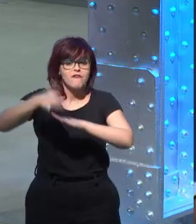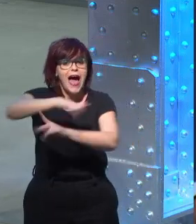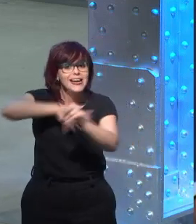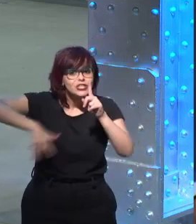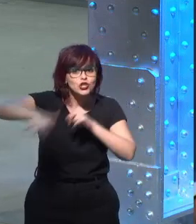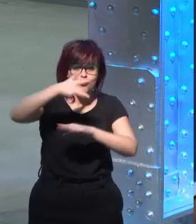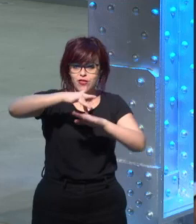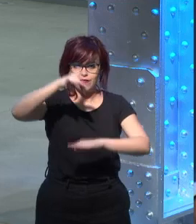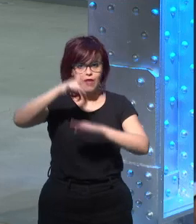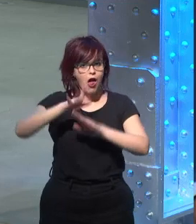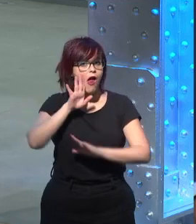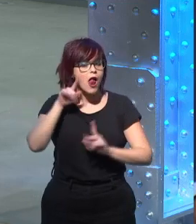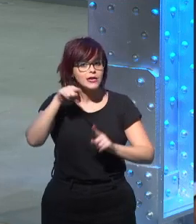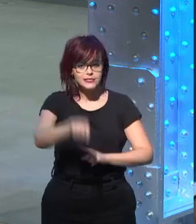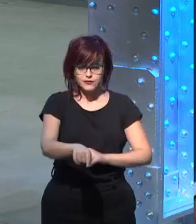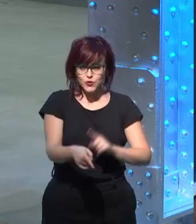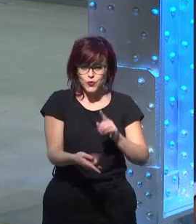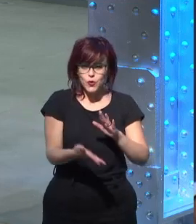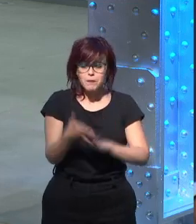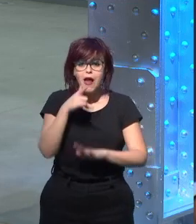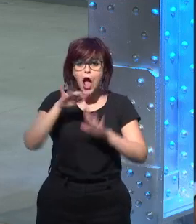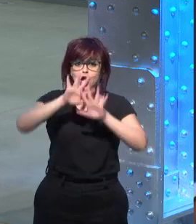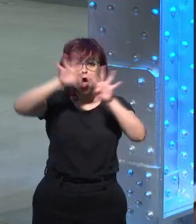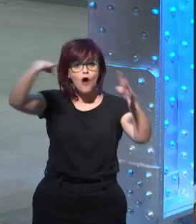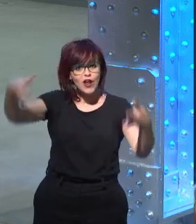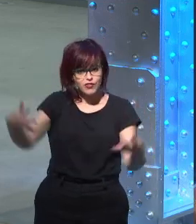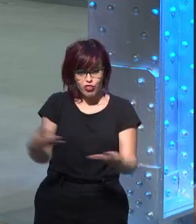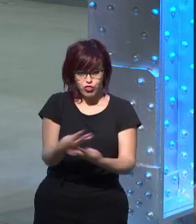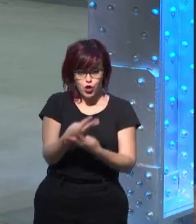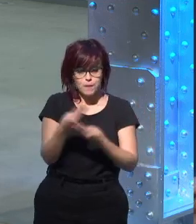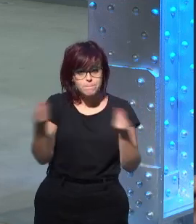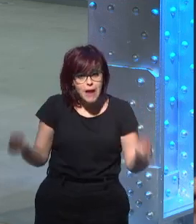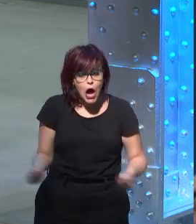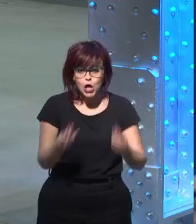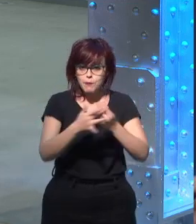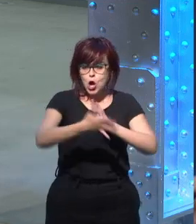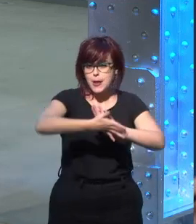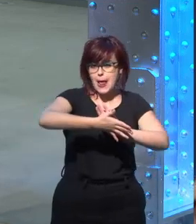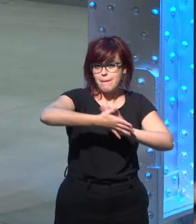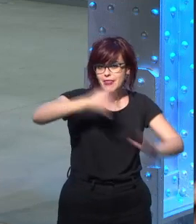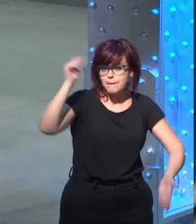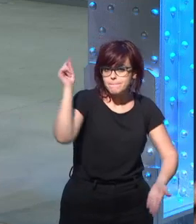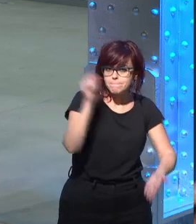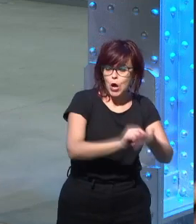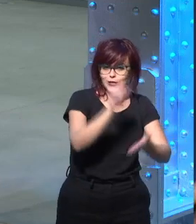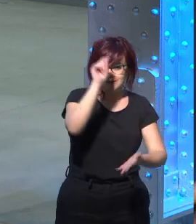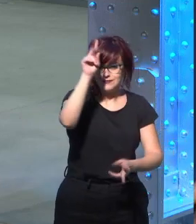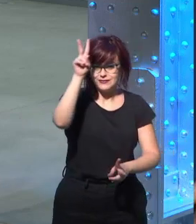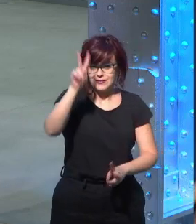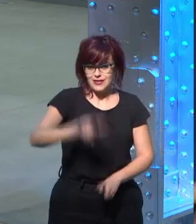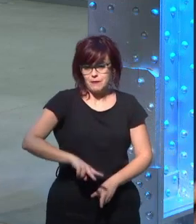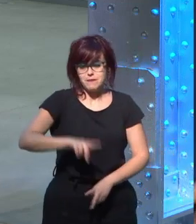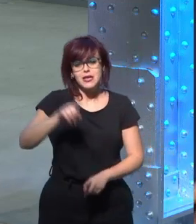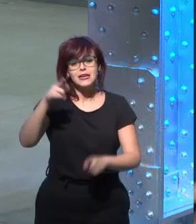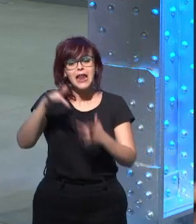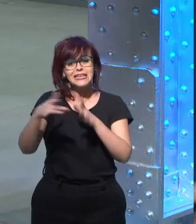se caracteriza por incrementar la globalización, por permitir la rapidez e incluso la inmediatez en las relaciones